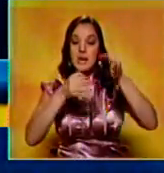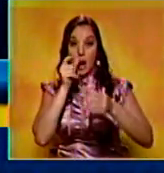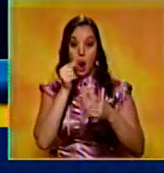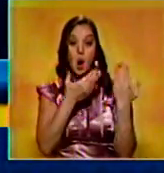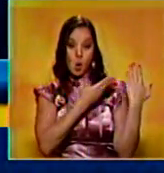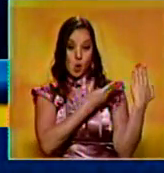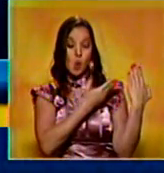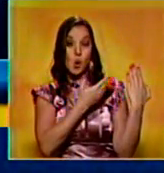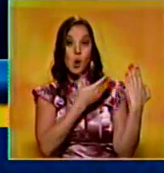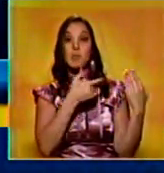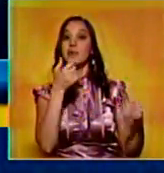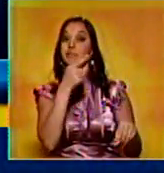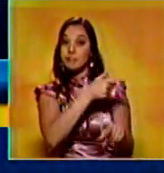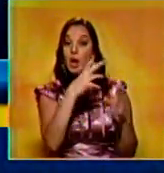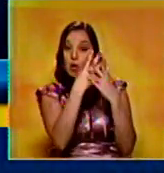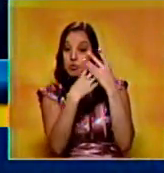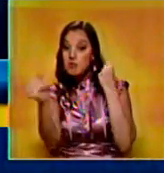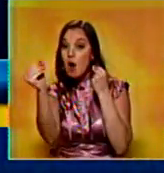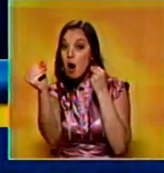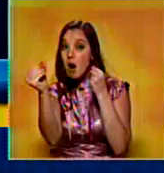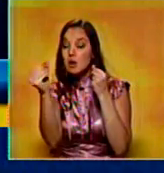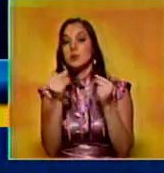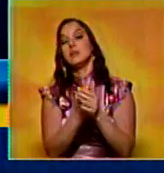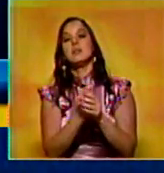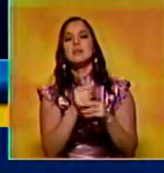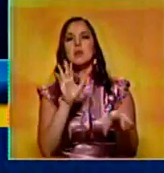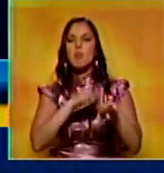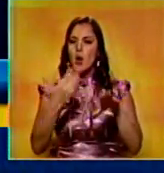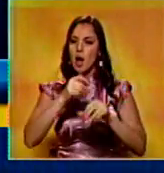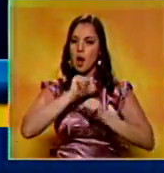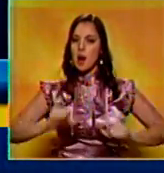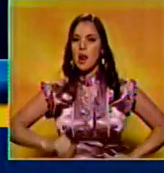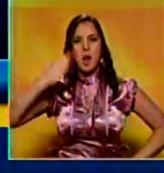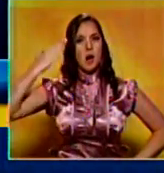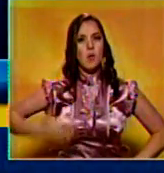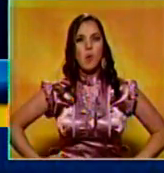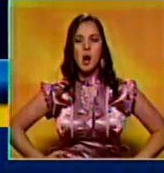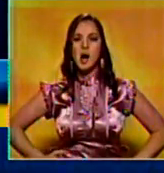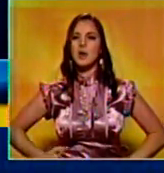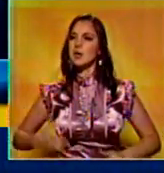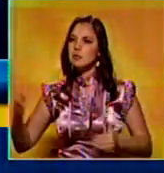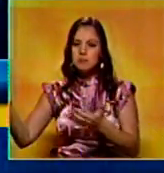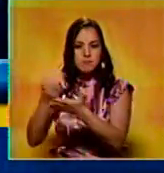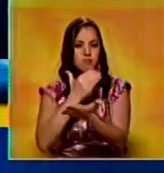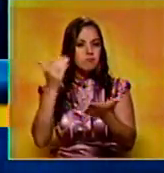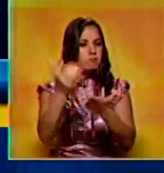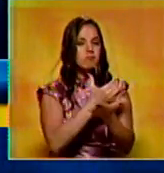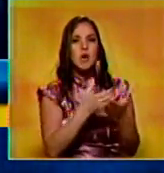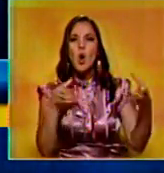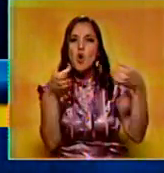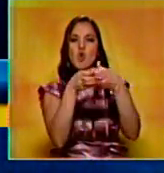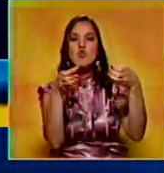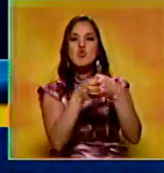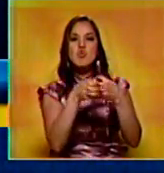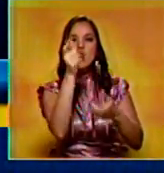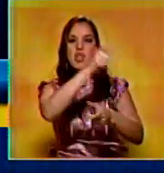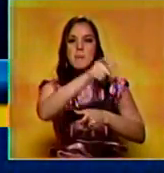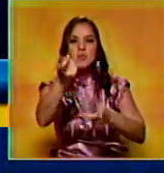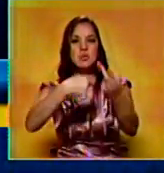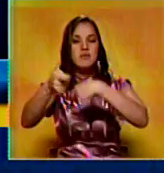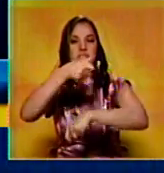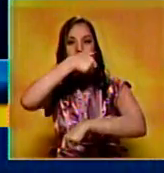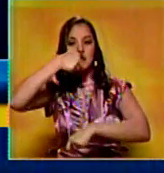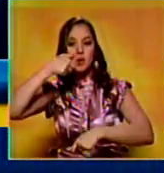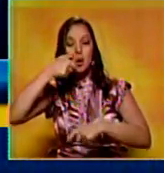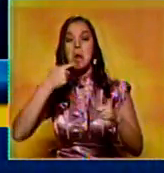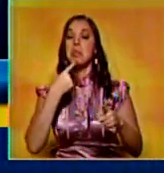referido sujeto estaba prófugo de la justicia luego de que la guardia nacional bolivariana desmantelar a un organización de narcotraficantes donde